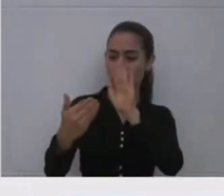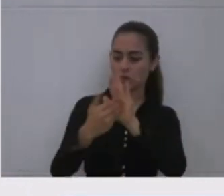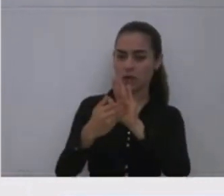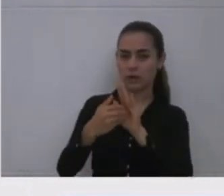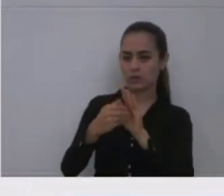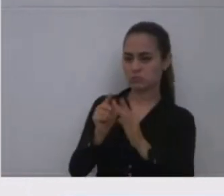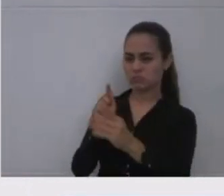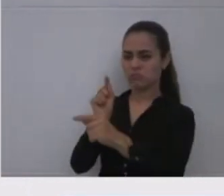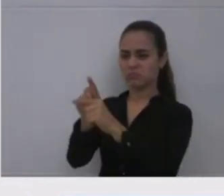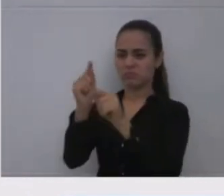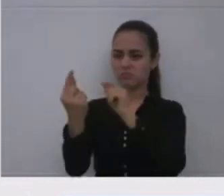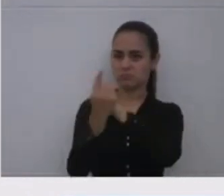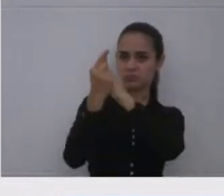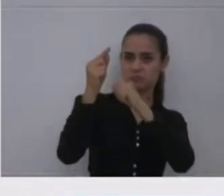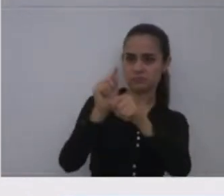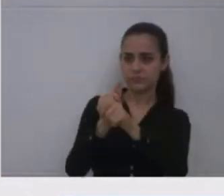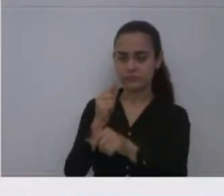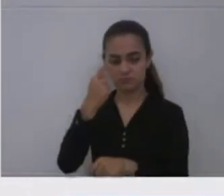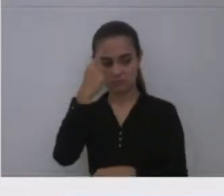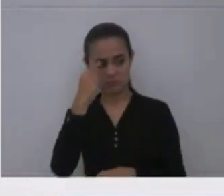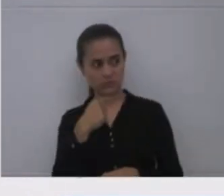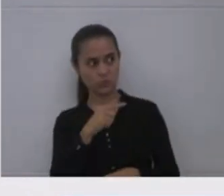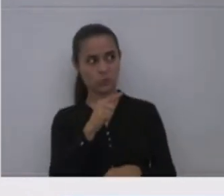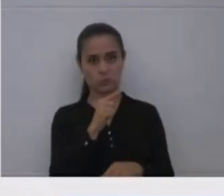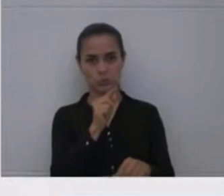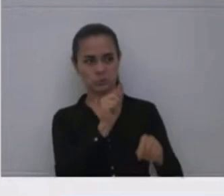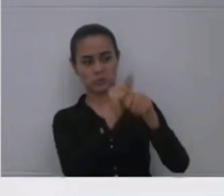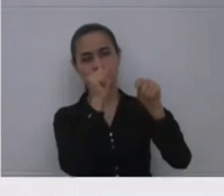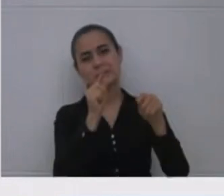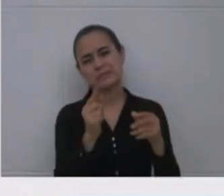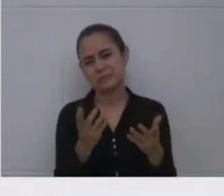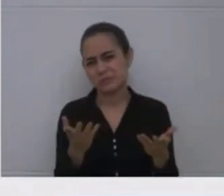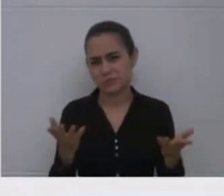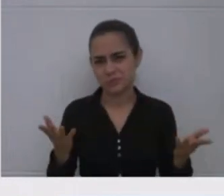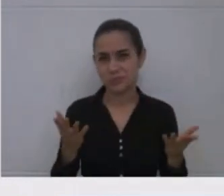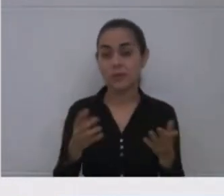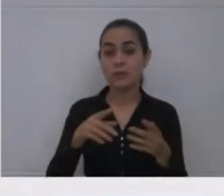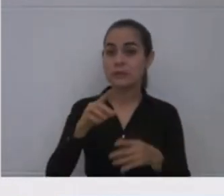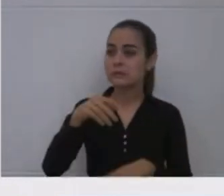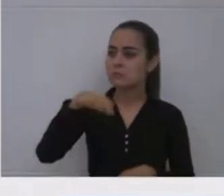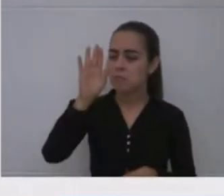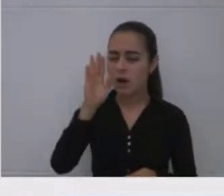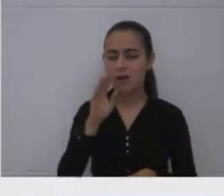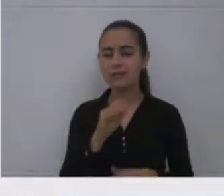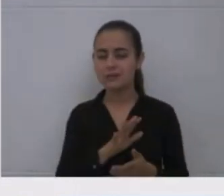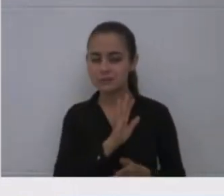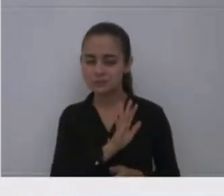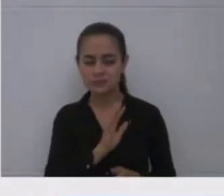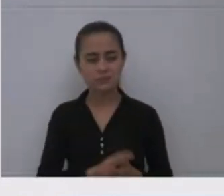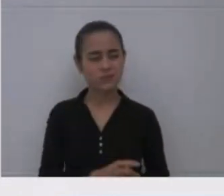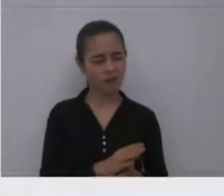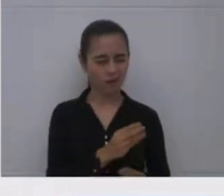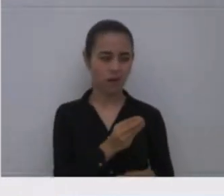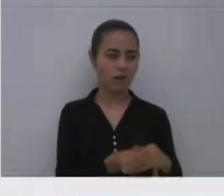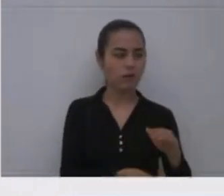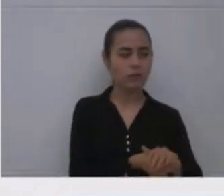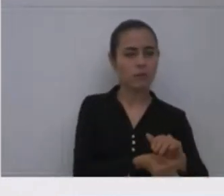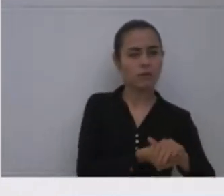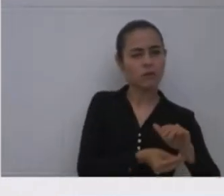personales, eso es un mundo donde a uno le tratan siempre de buscar el precio y demás asuntos.